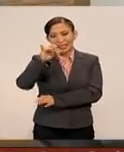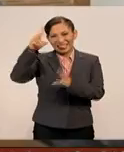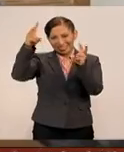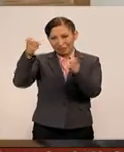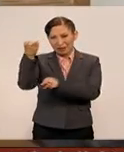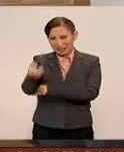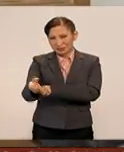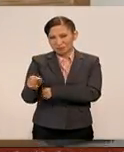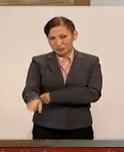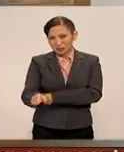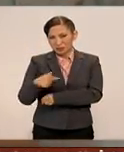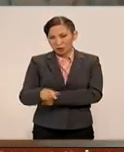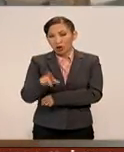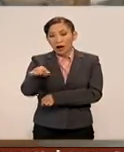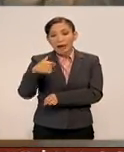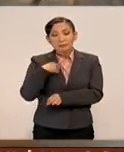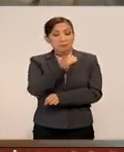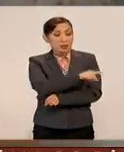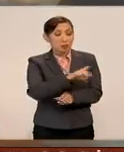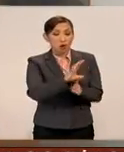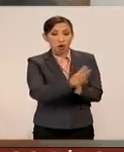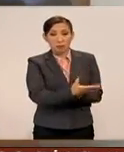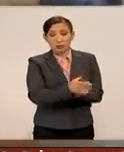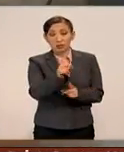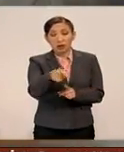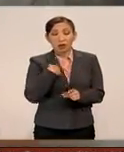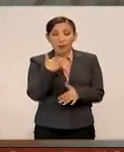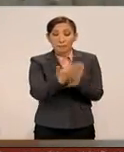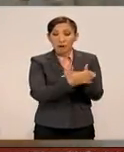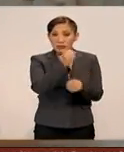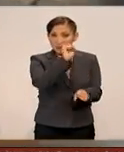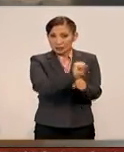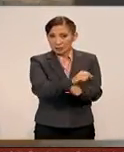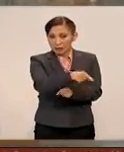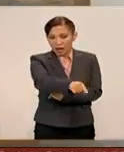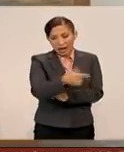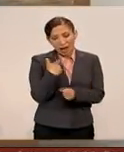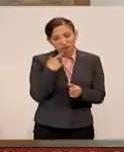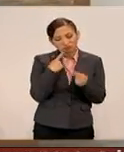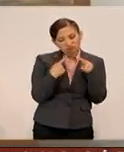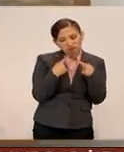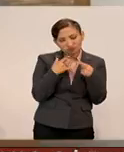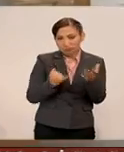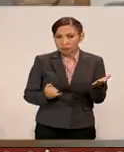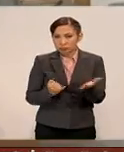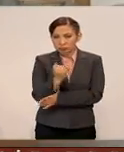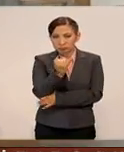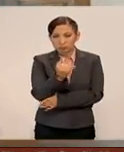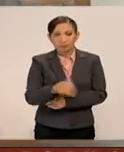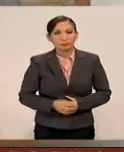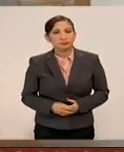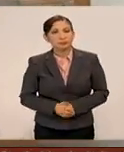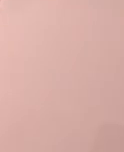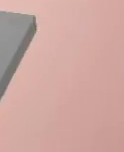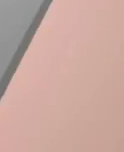caso corresponde a la propia comisión. Será la próxima semana cuando se tome la